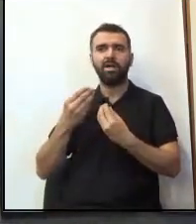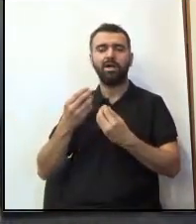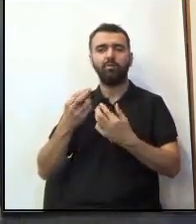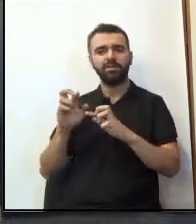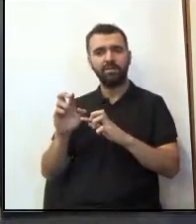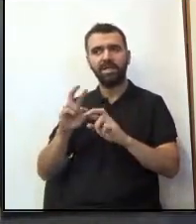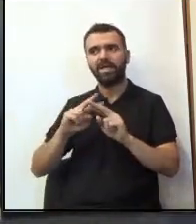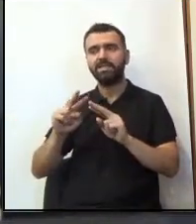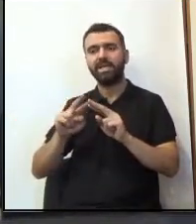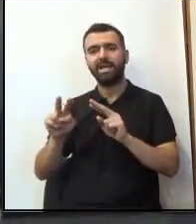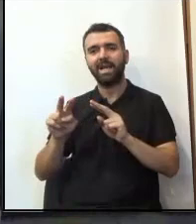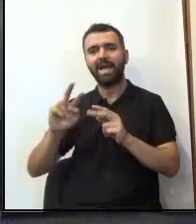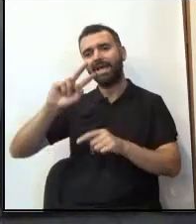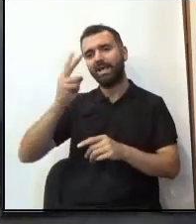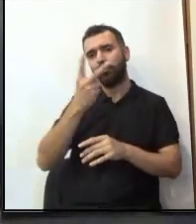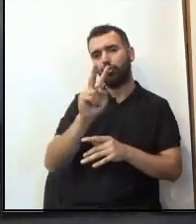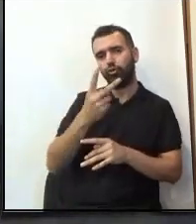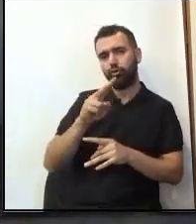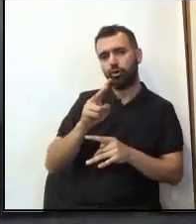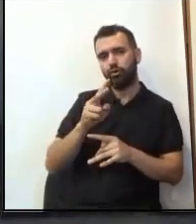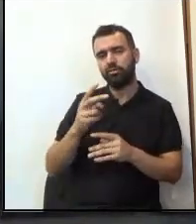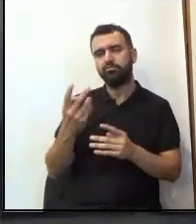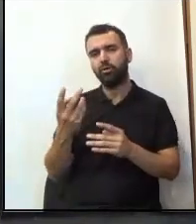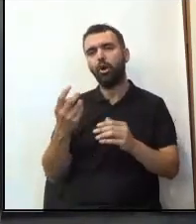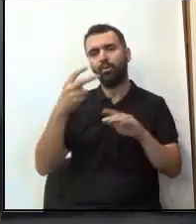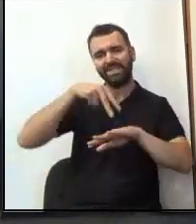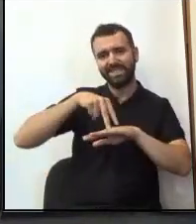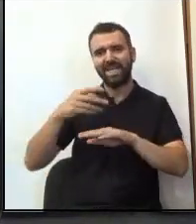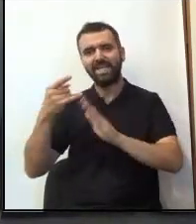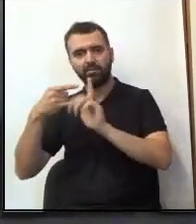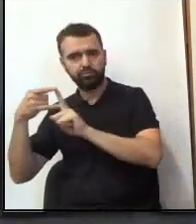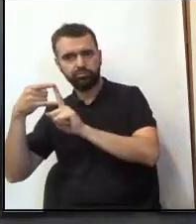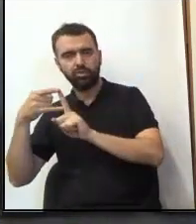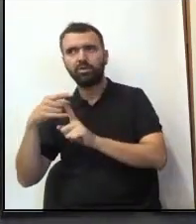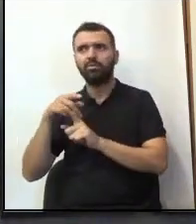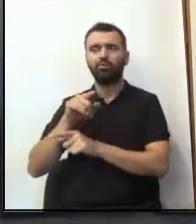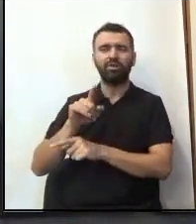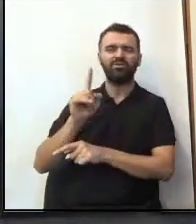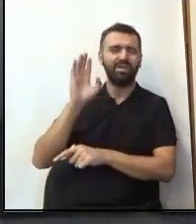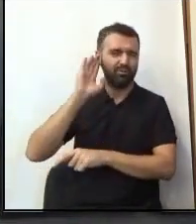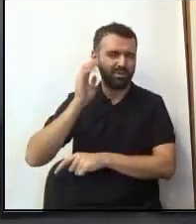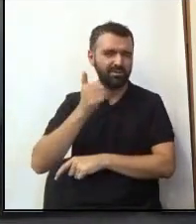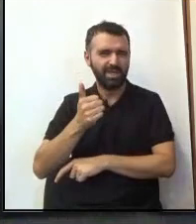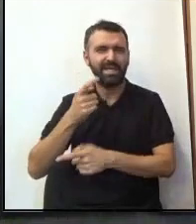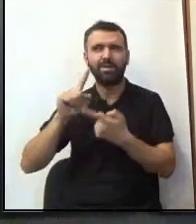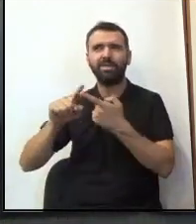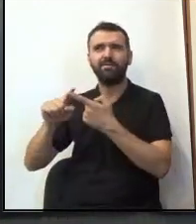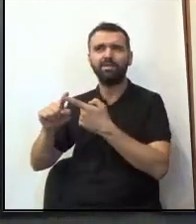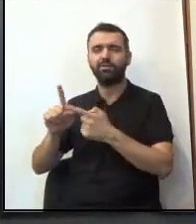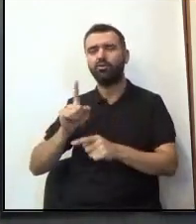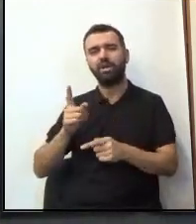con informática y me dicen que es muy complejo dado que no se escucha bien y la participación tampoco es